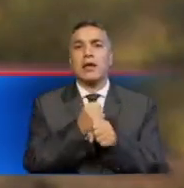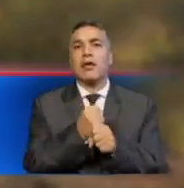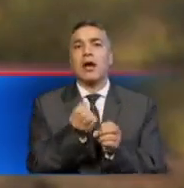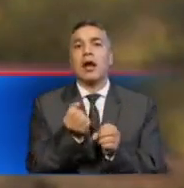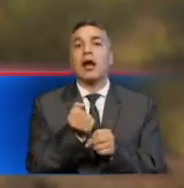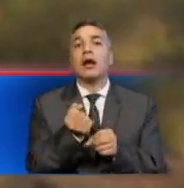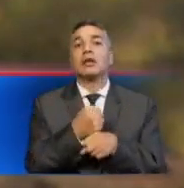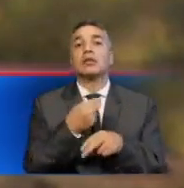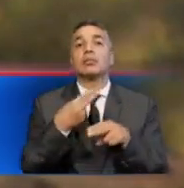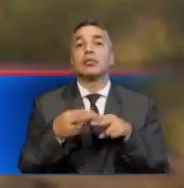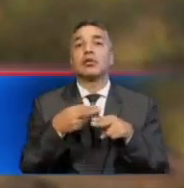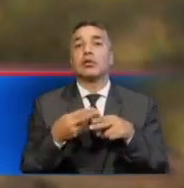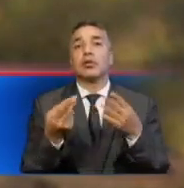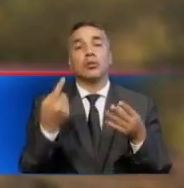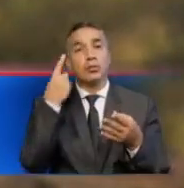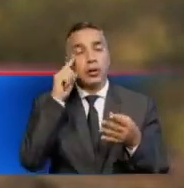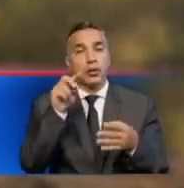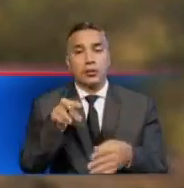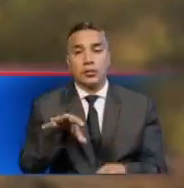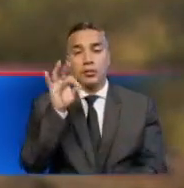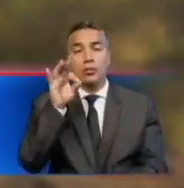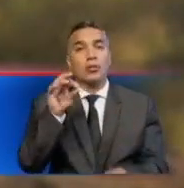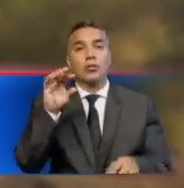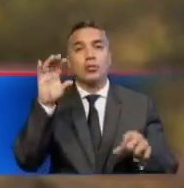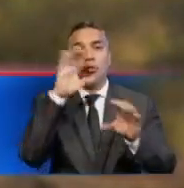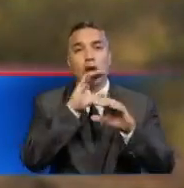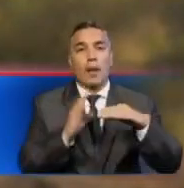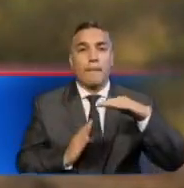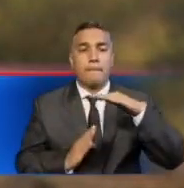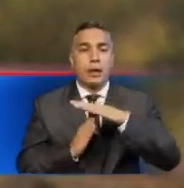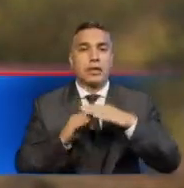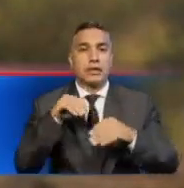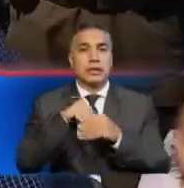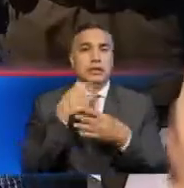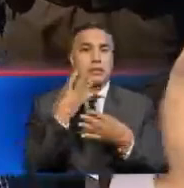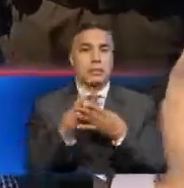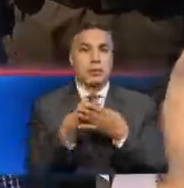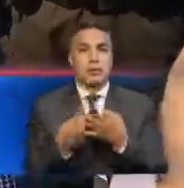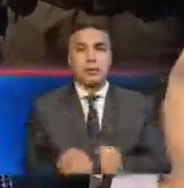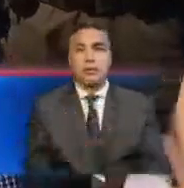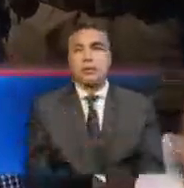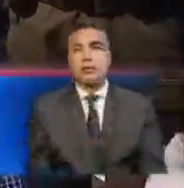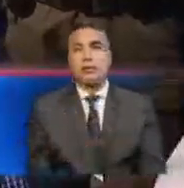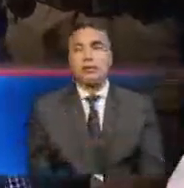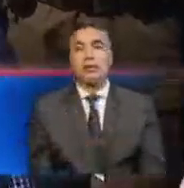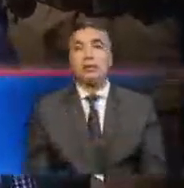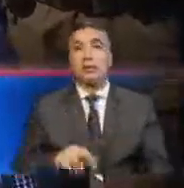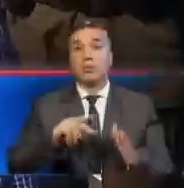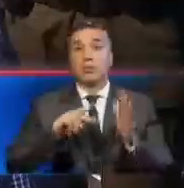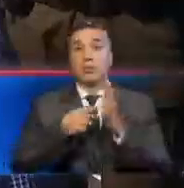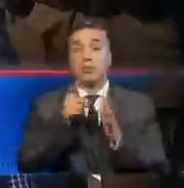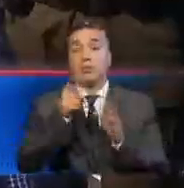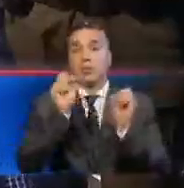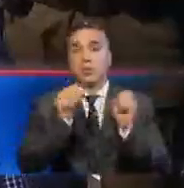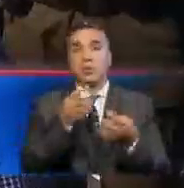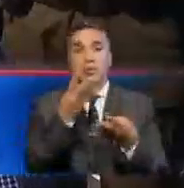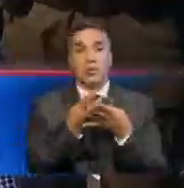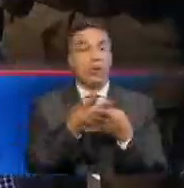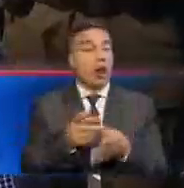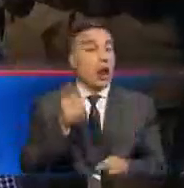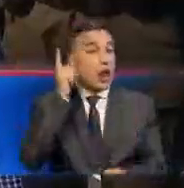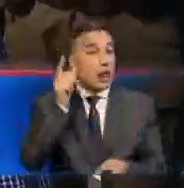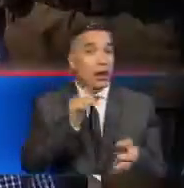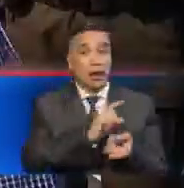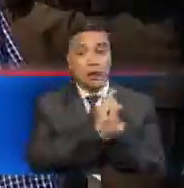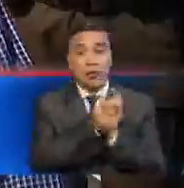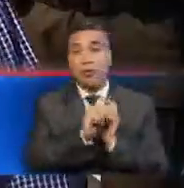en los próximos días para encontrar la paz en el reclusorio. ¿Ustedes barajan la idea de poder trasladar a los cabecillas de